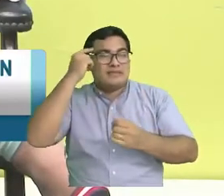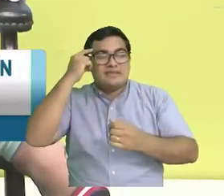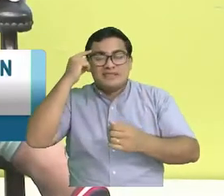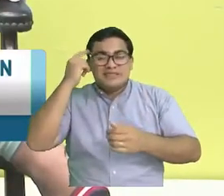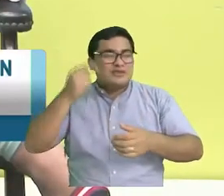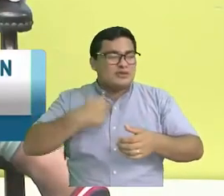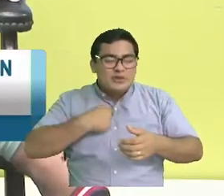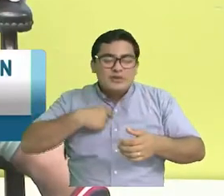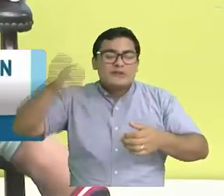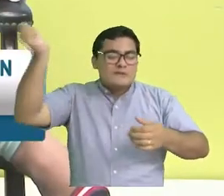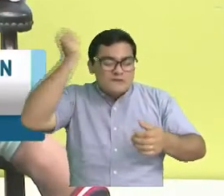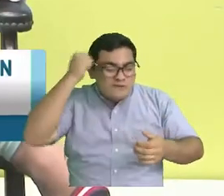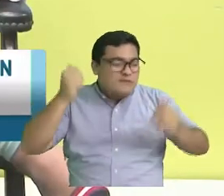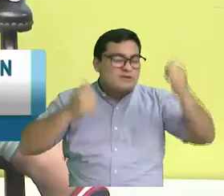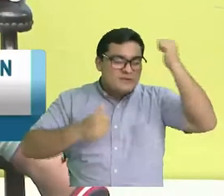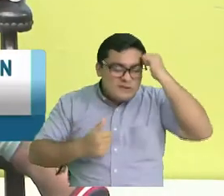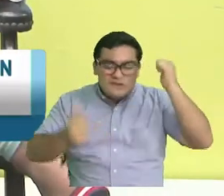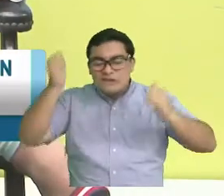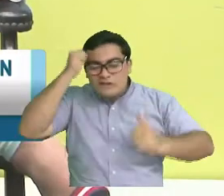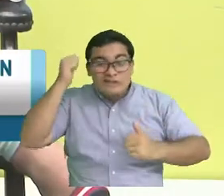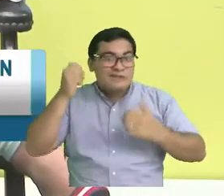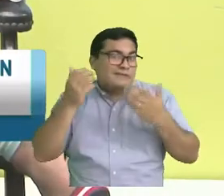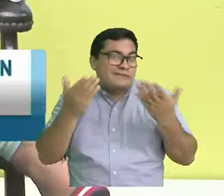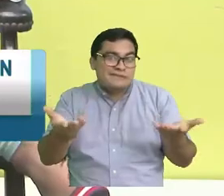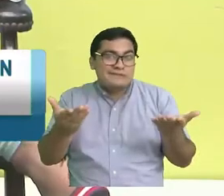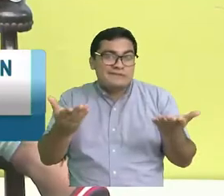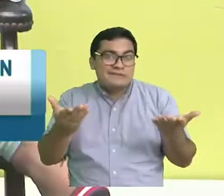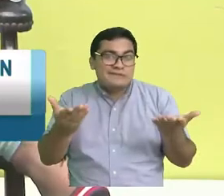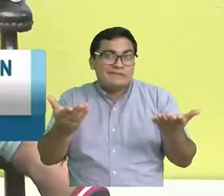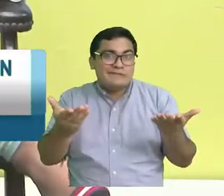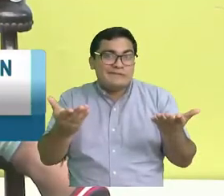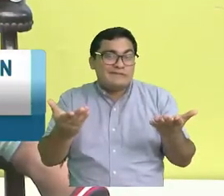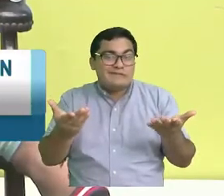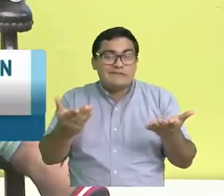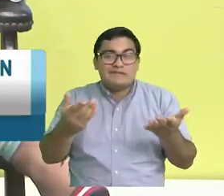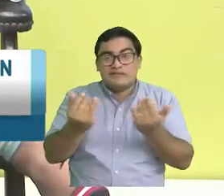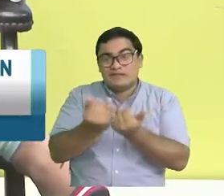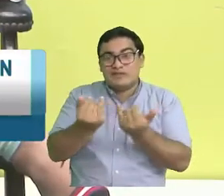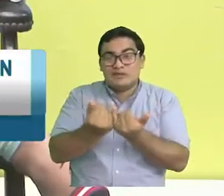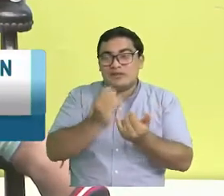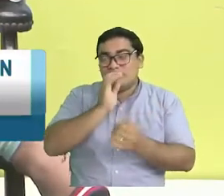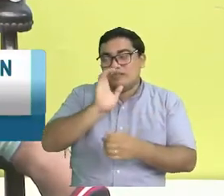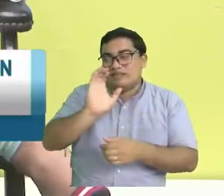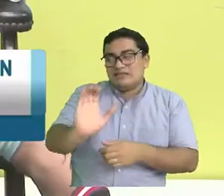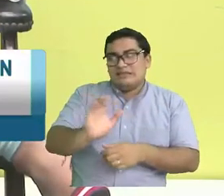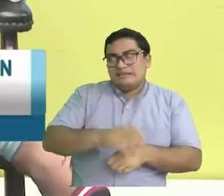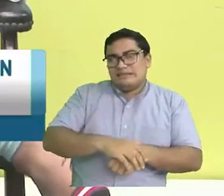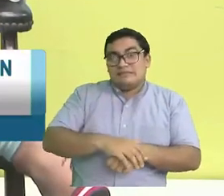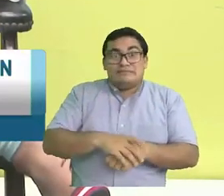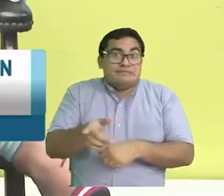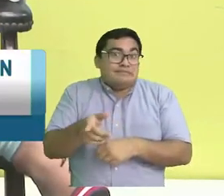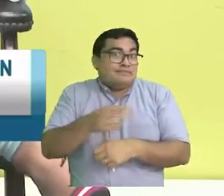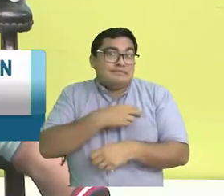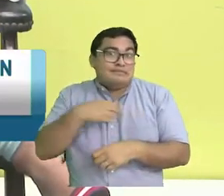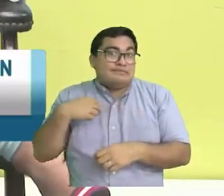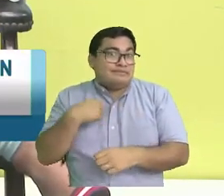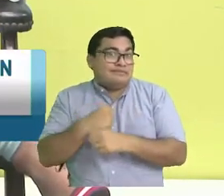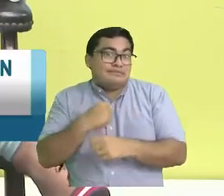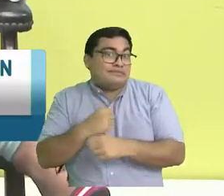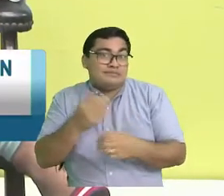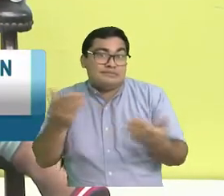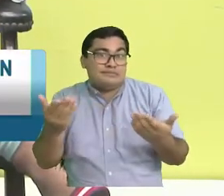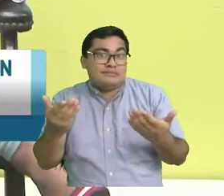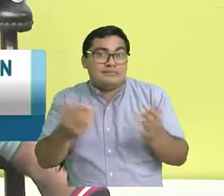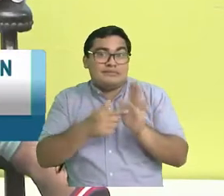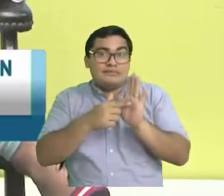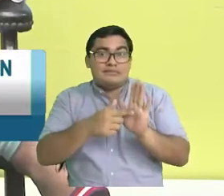autolastimarse, a hacer movimientos repetitivos que no tengan sentido en relación a la actividad que él está realizando, o